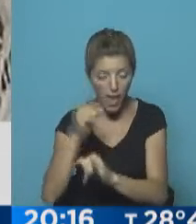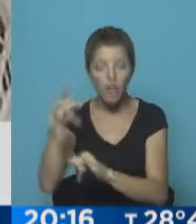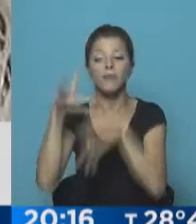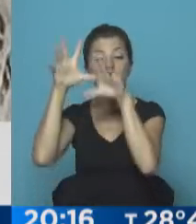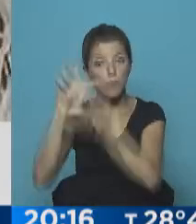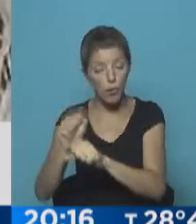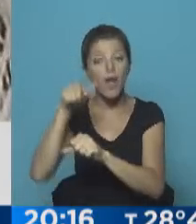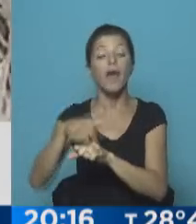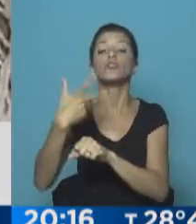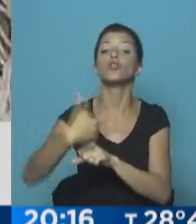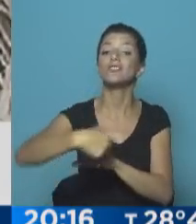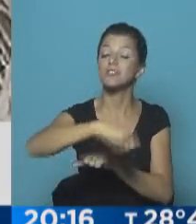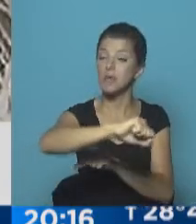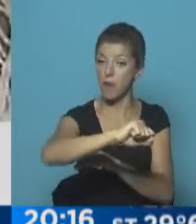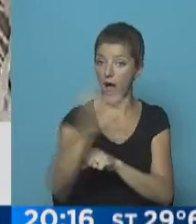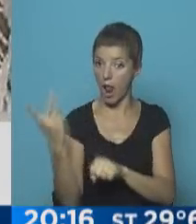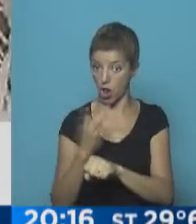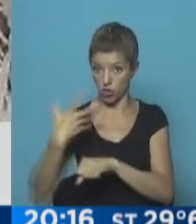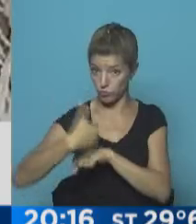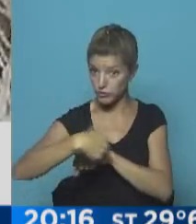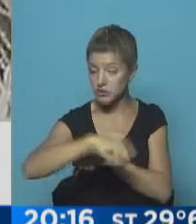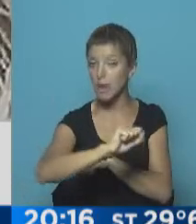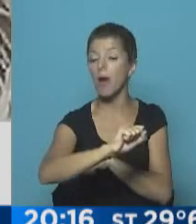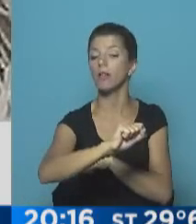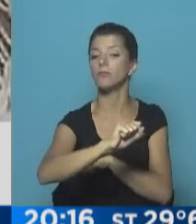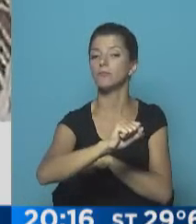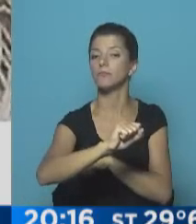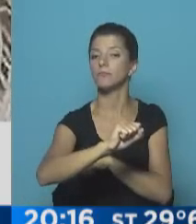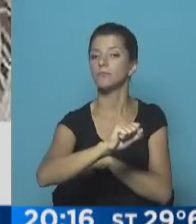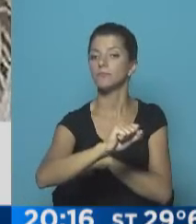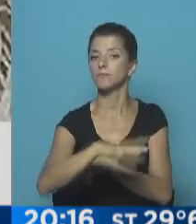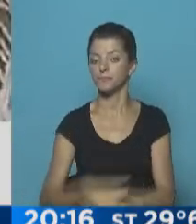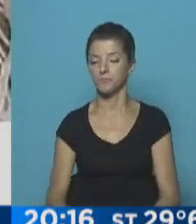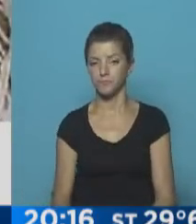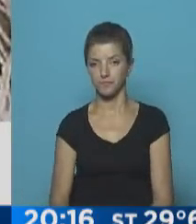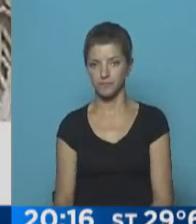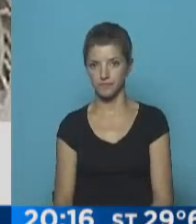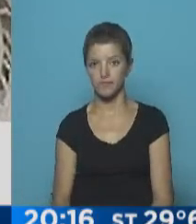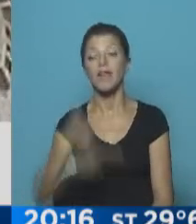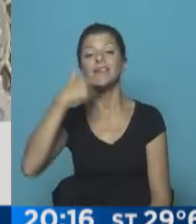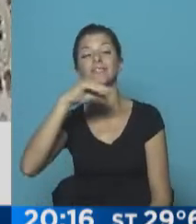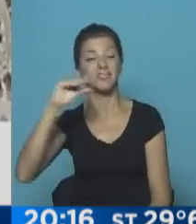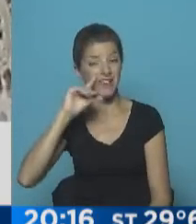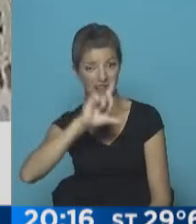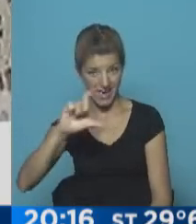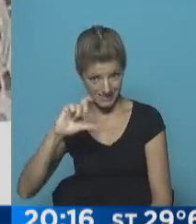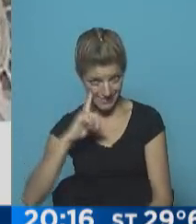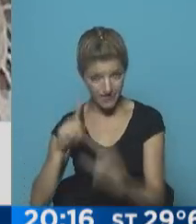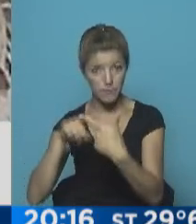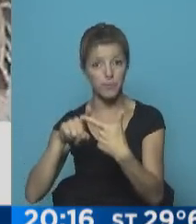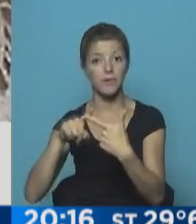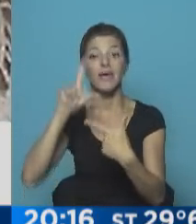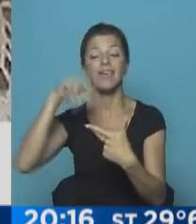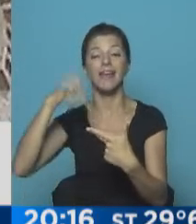trasladado ambos detenidos, recapturados, tanto Víctor Esquilazzi como